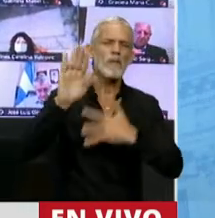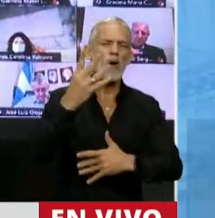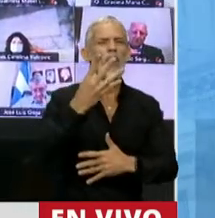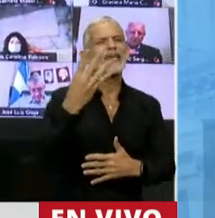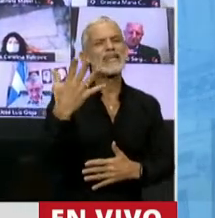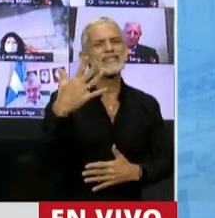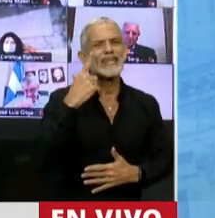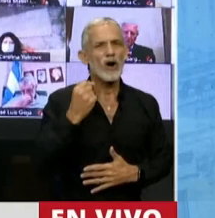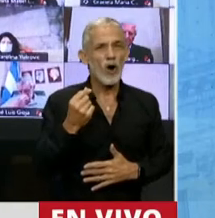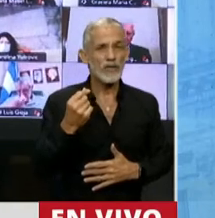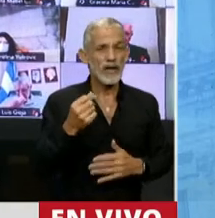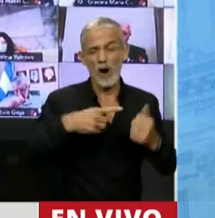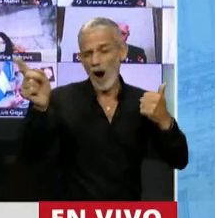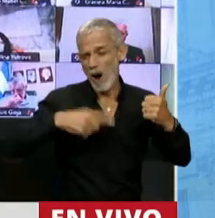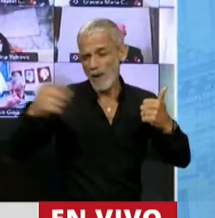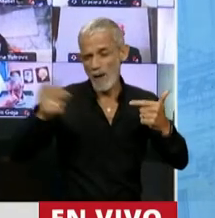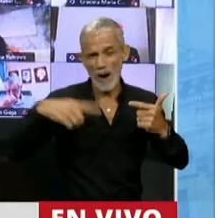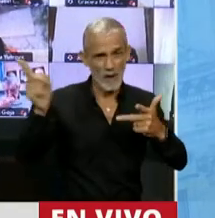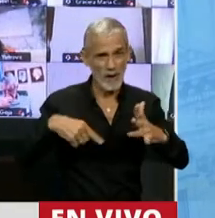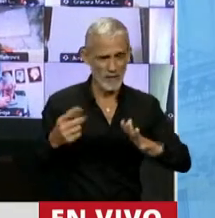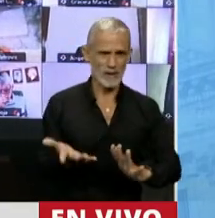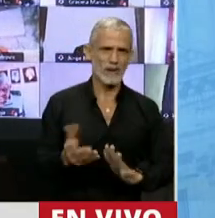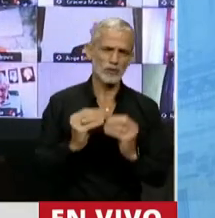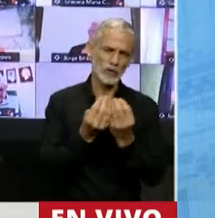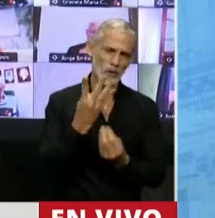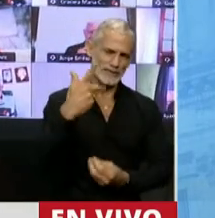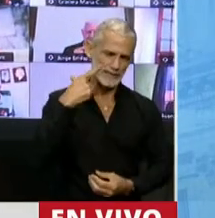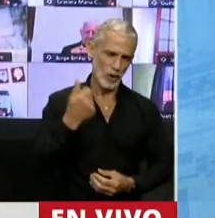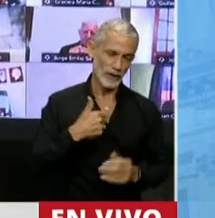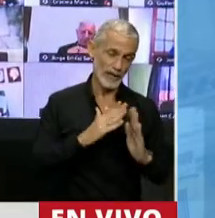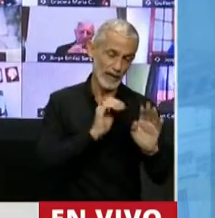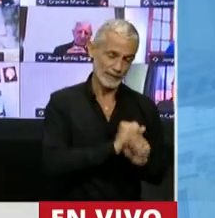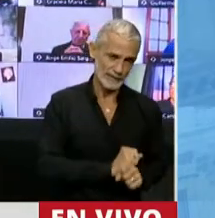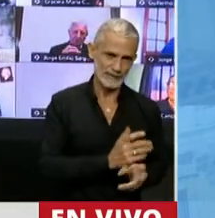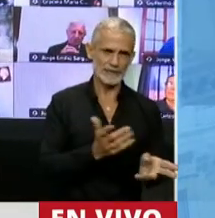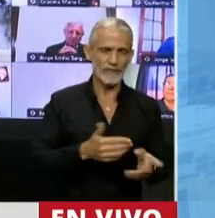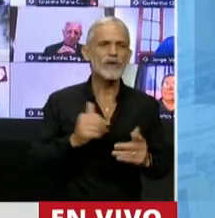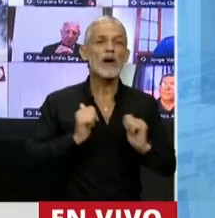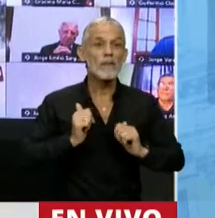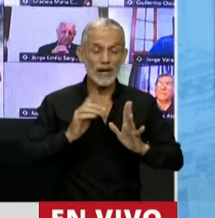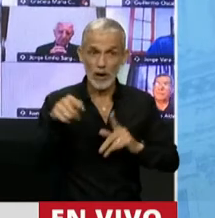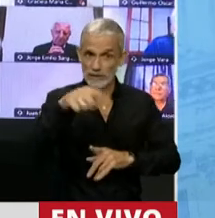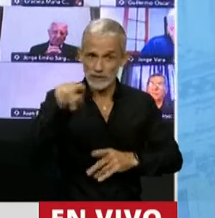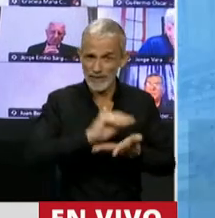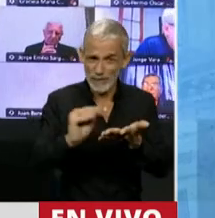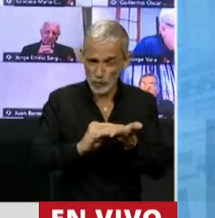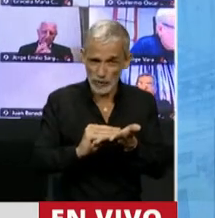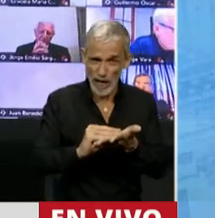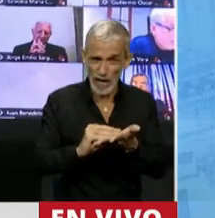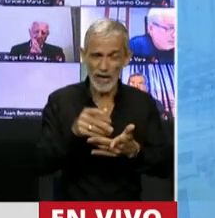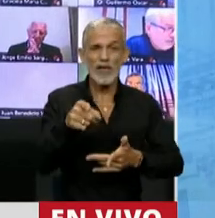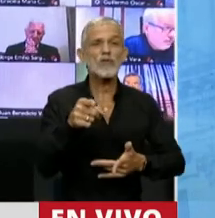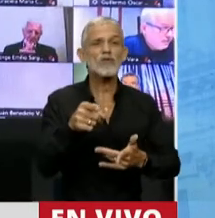45 días en las veces que fui a mi provincia. Espero, presidente, que todos esos legisladores no